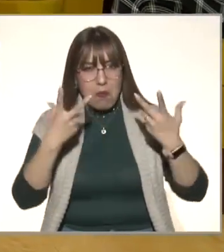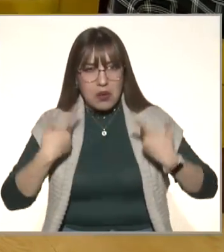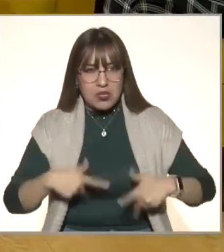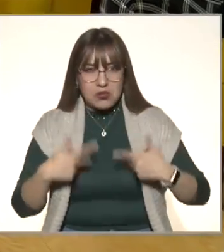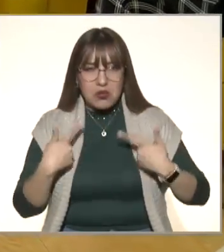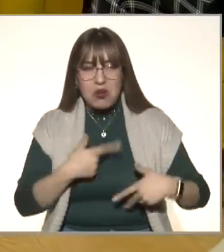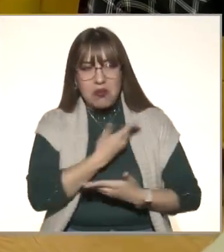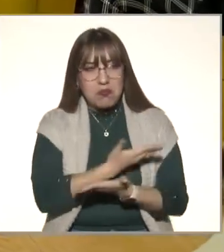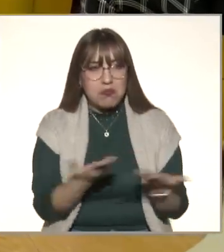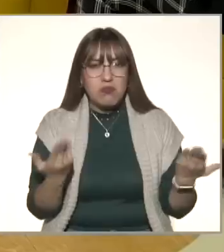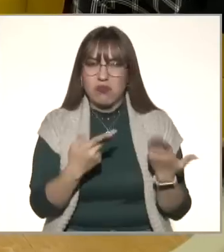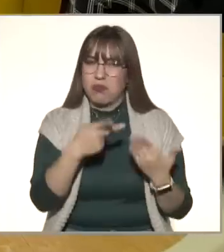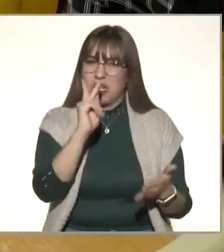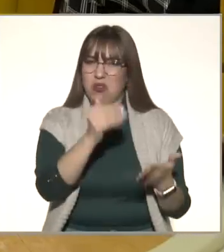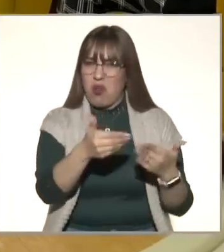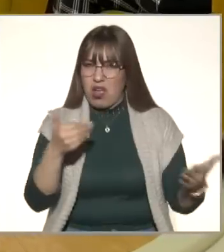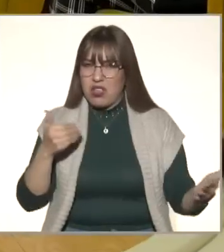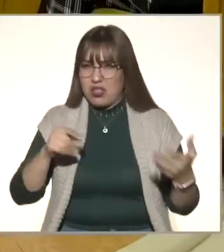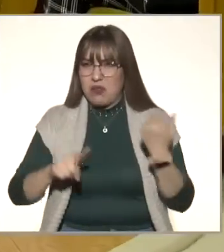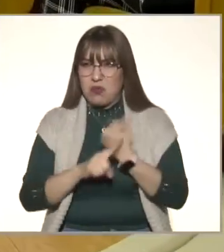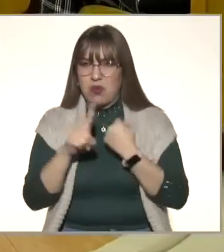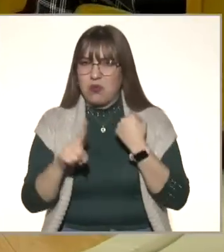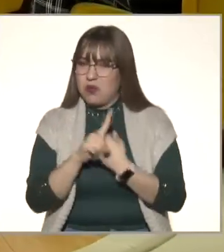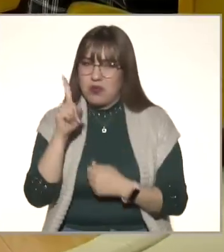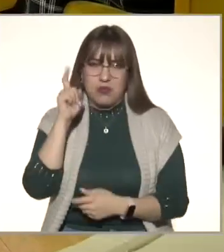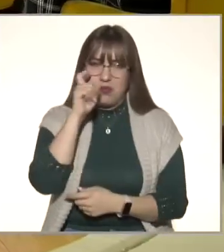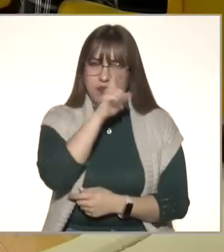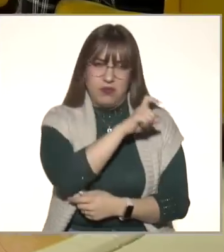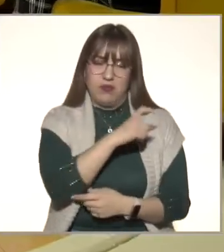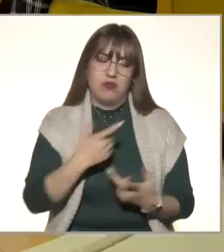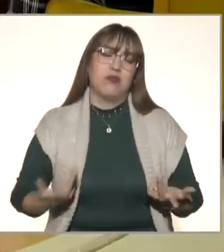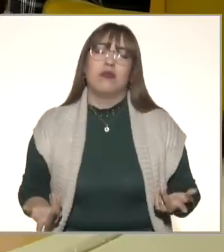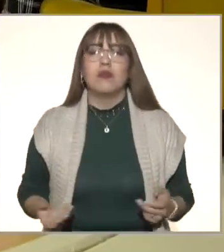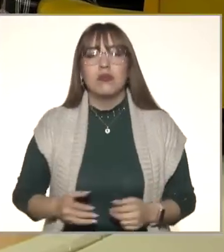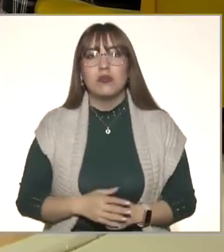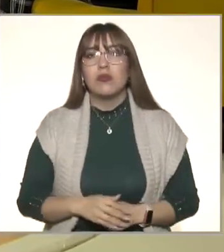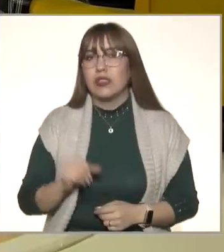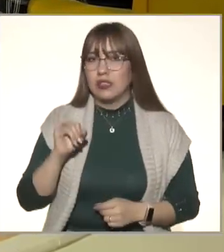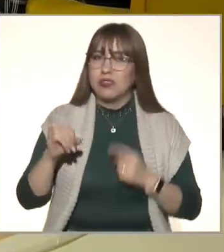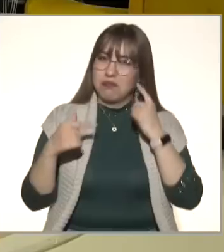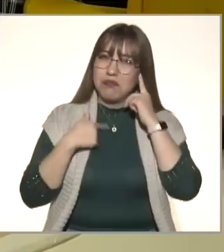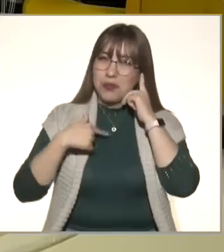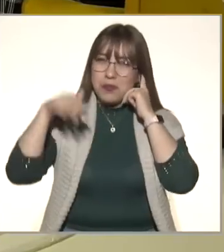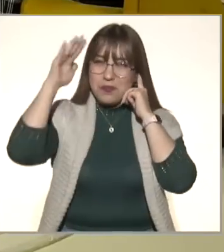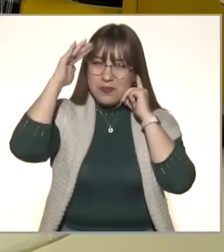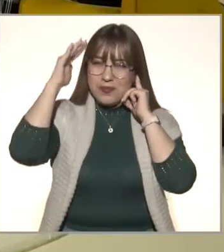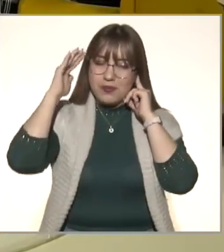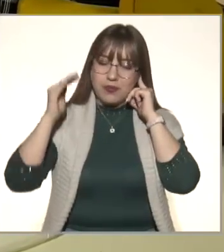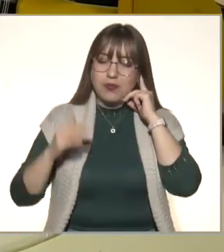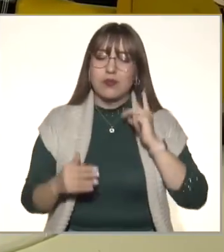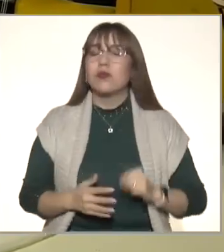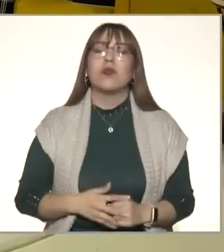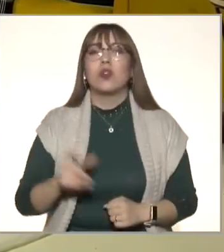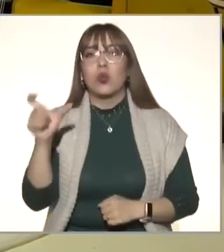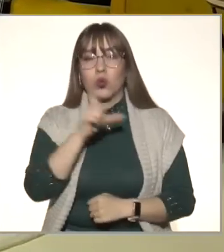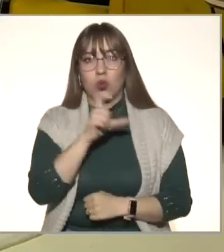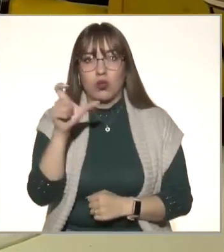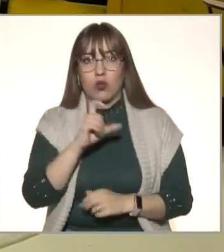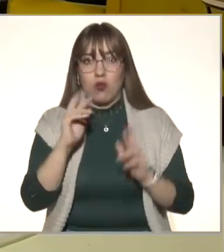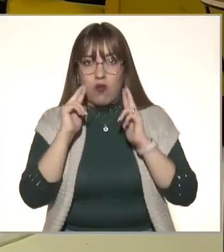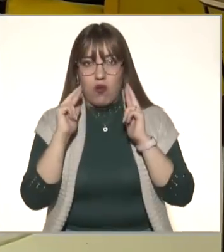de por medio de un conflicto, ¿no? Sí, justo pensaba mientras hablaban que cuando se unen las familias es